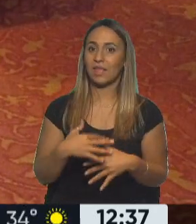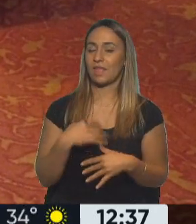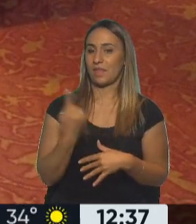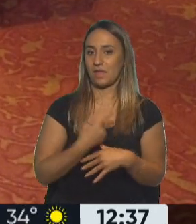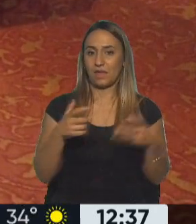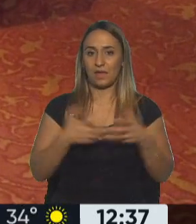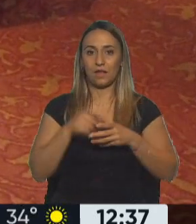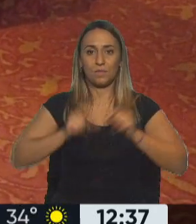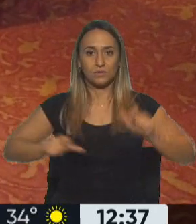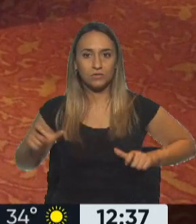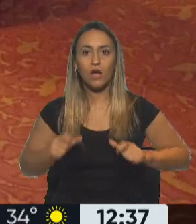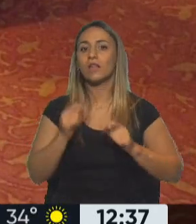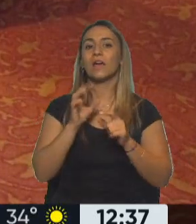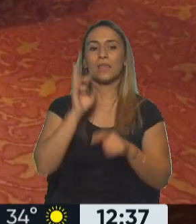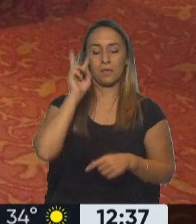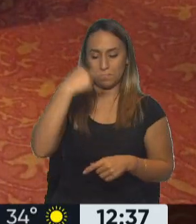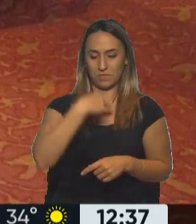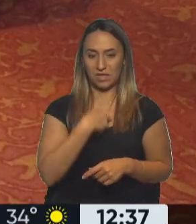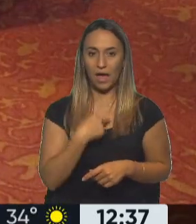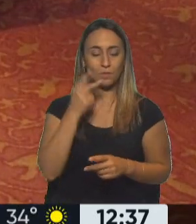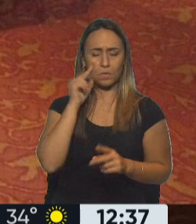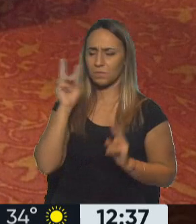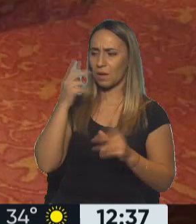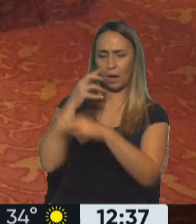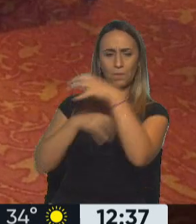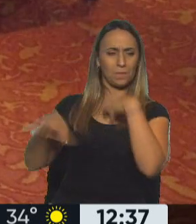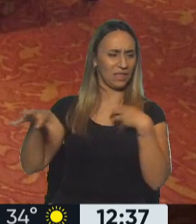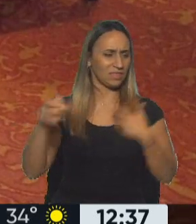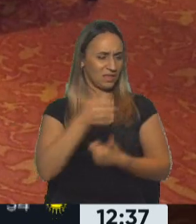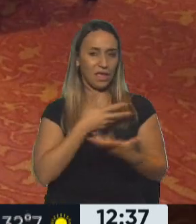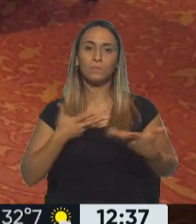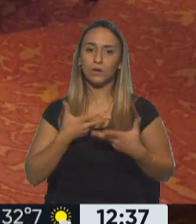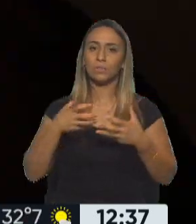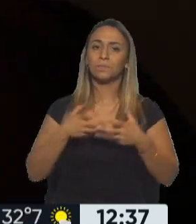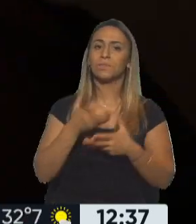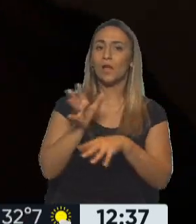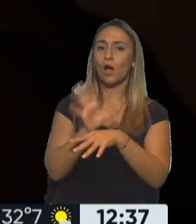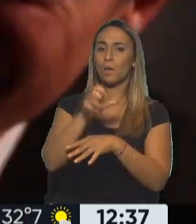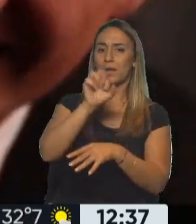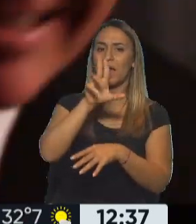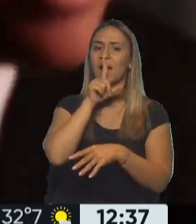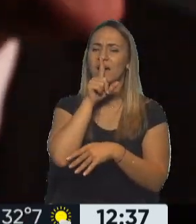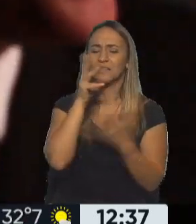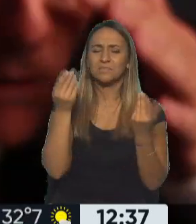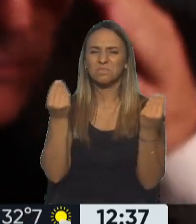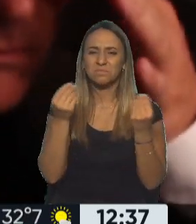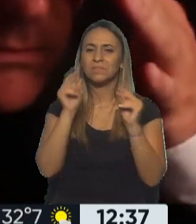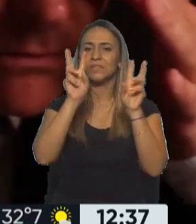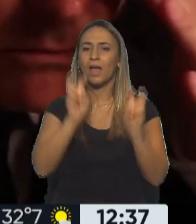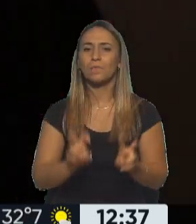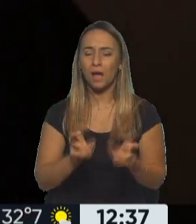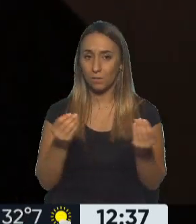cuánto nos conocemos, cuánto nos miramos al espejo, cuánto miramos al de al lado. ¿De qué habla Art hoy, si la ven en perspectiva? Habla de varias cosas. Creo